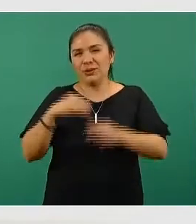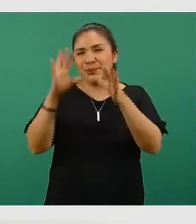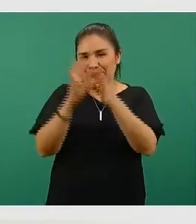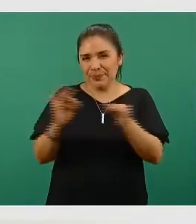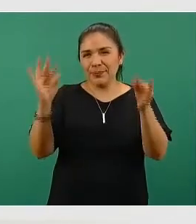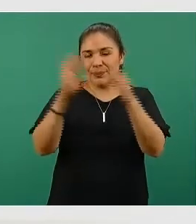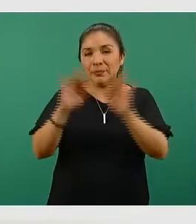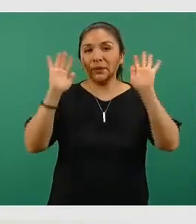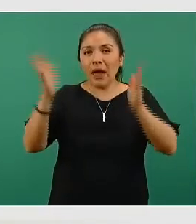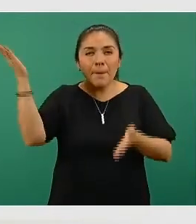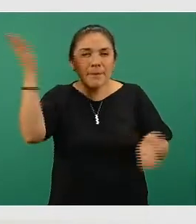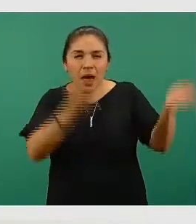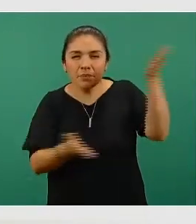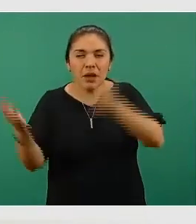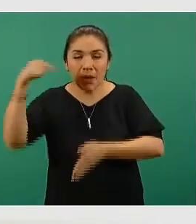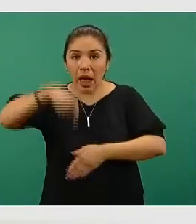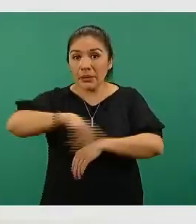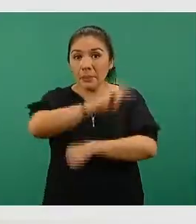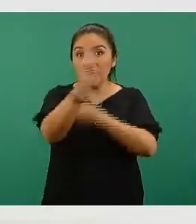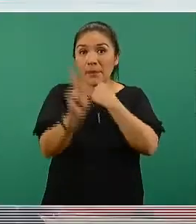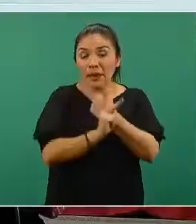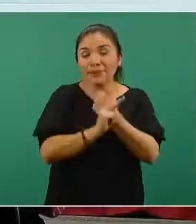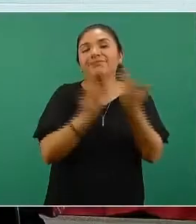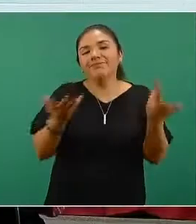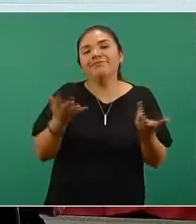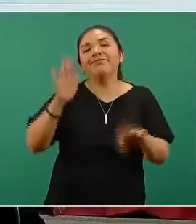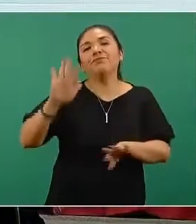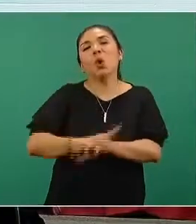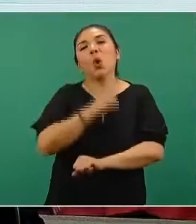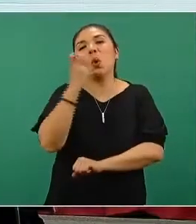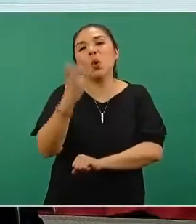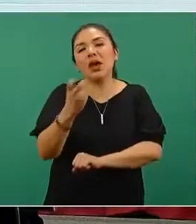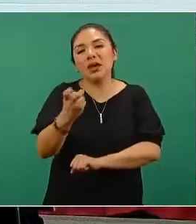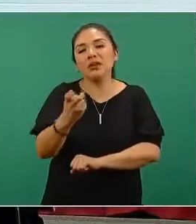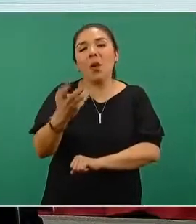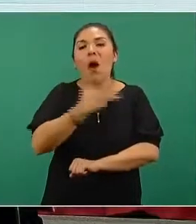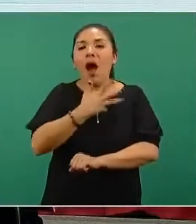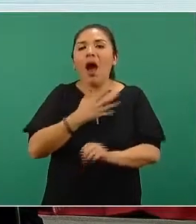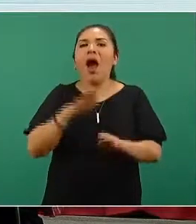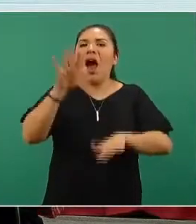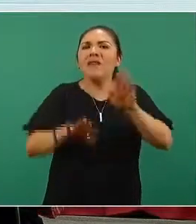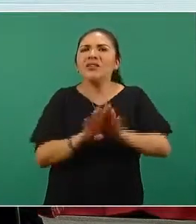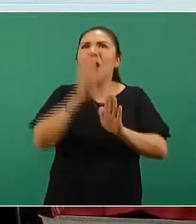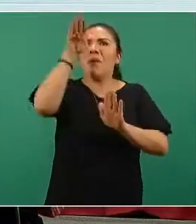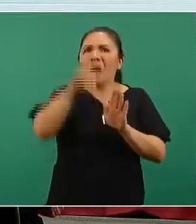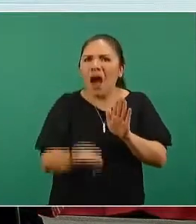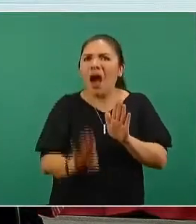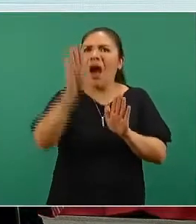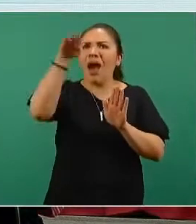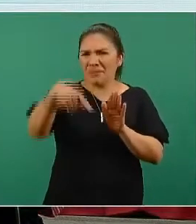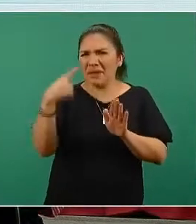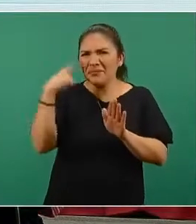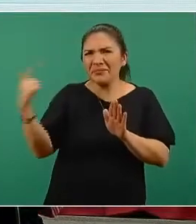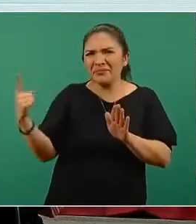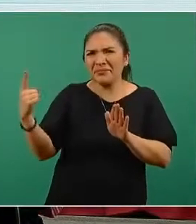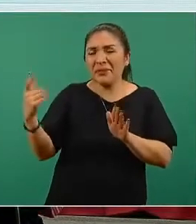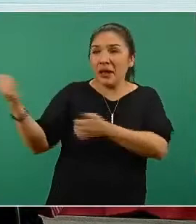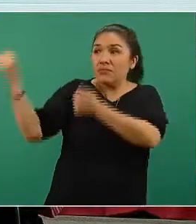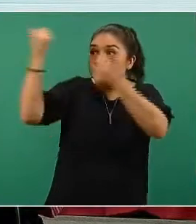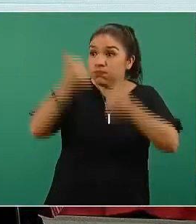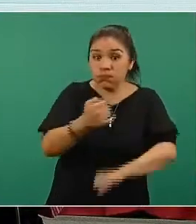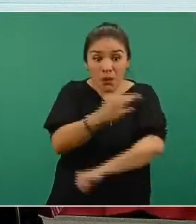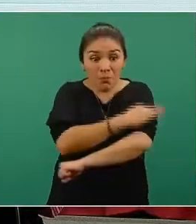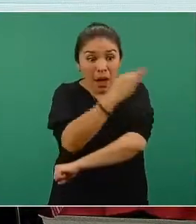de que han llegado al país, y por eso pues tenemos estos picos que cuando llega un lote de